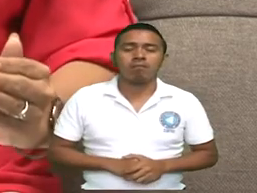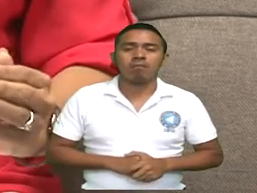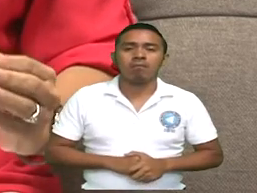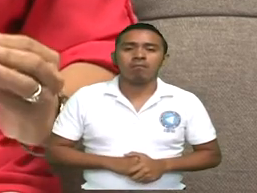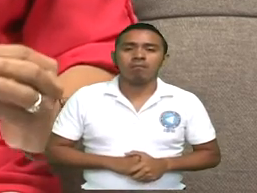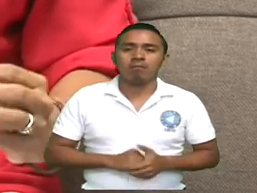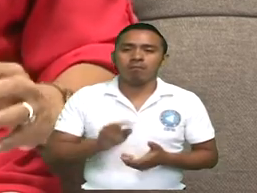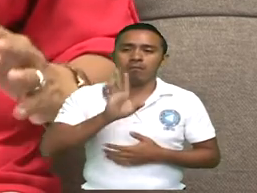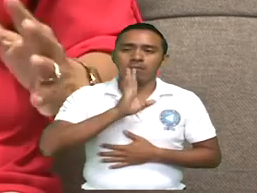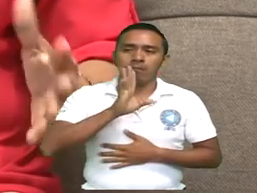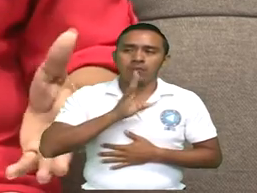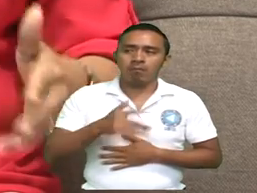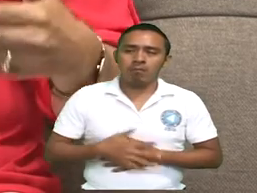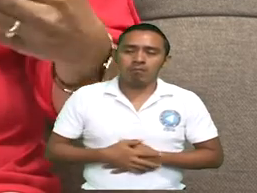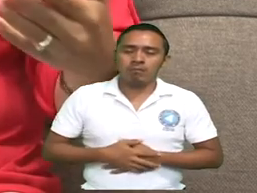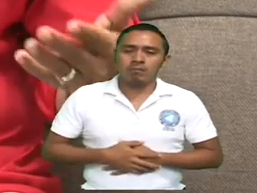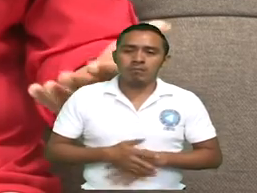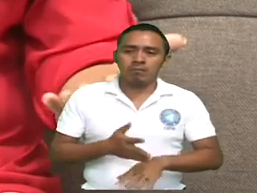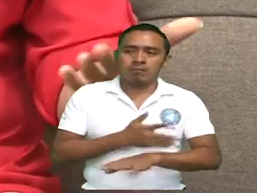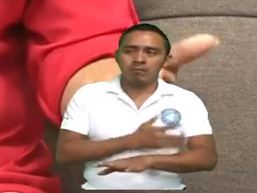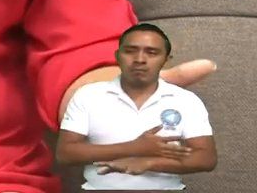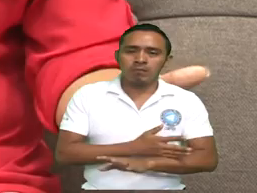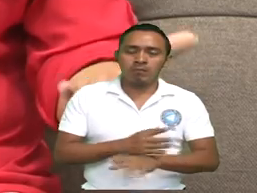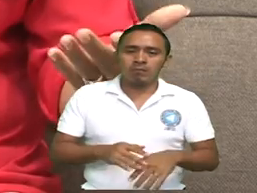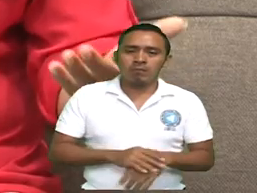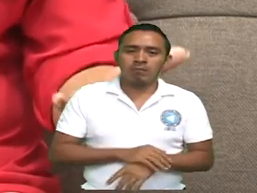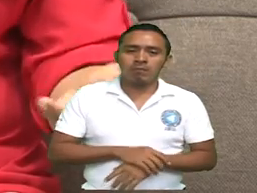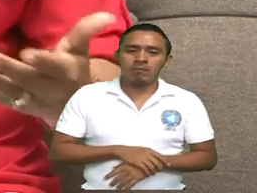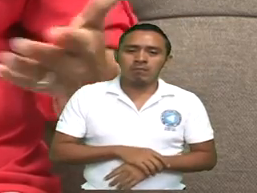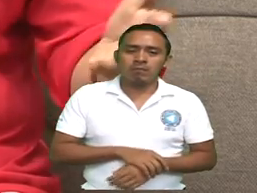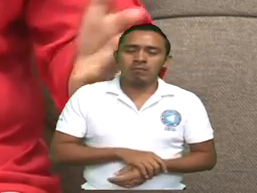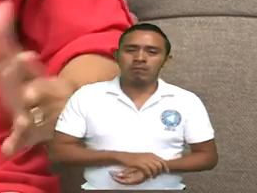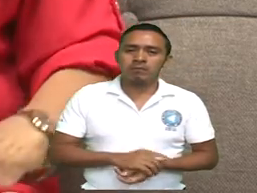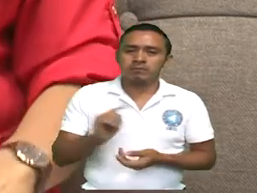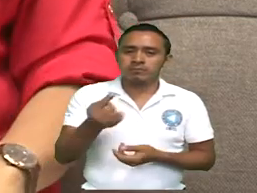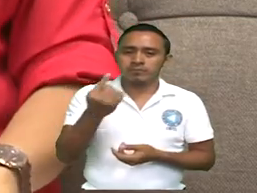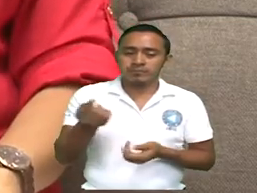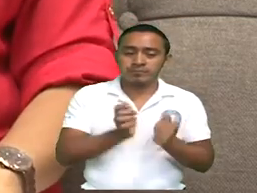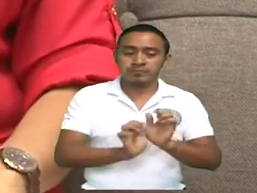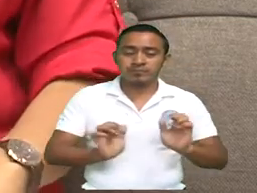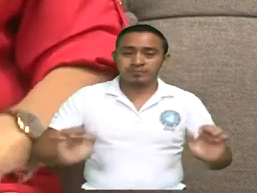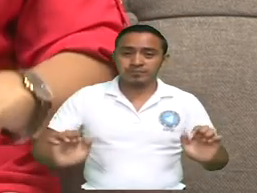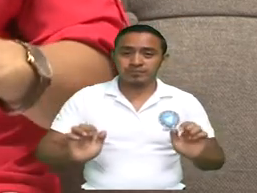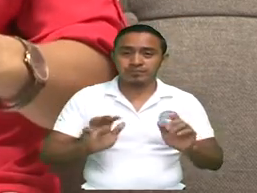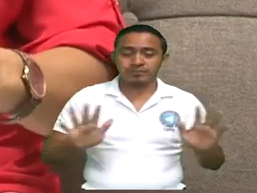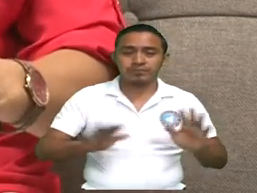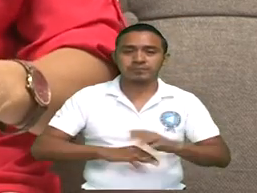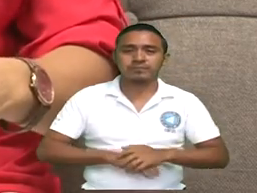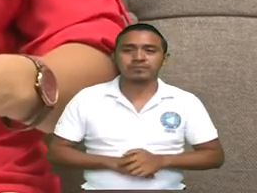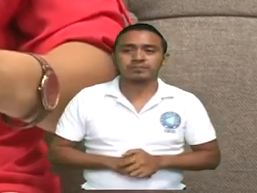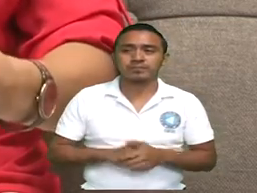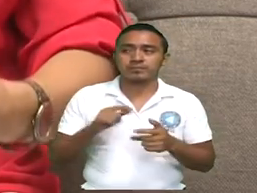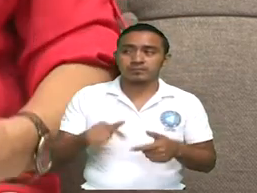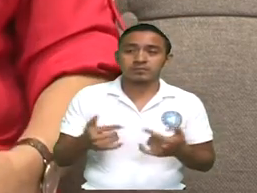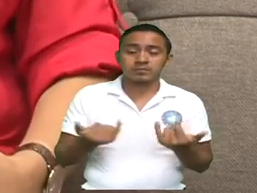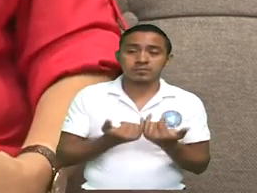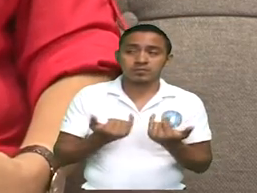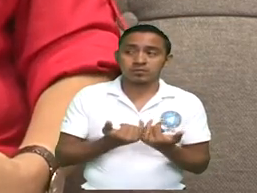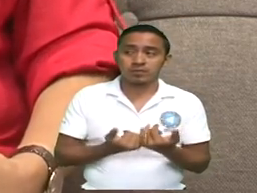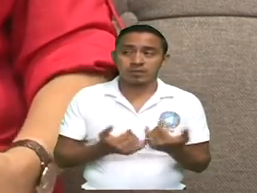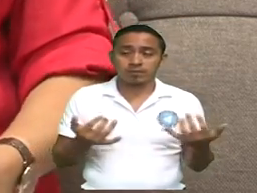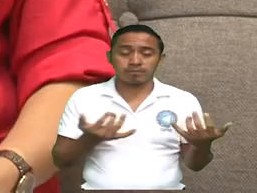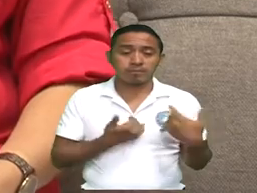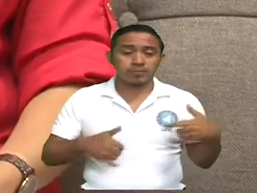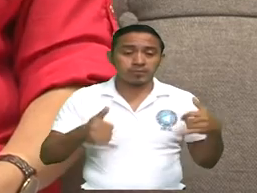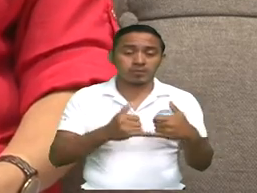estábamos hablando de estudiantes, al principio fue los primeros, la primaria, pues la primaria completa, pero ahora se lleva a la secundaria rural